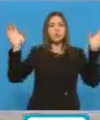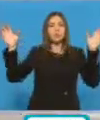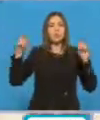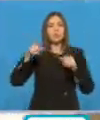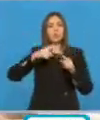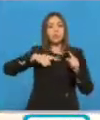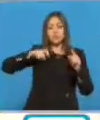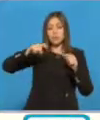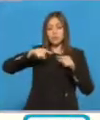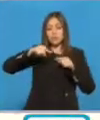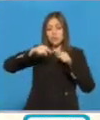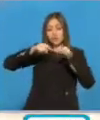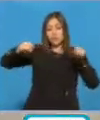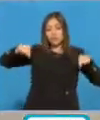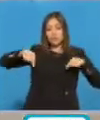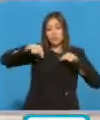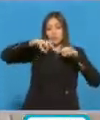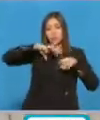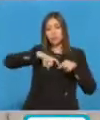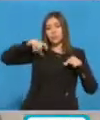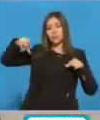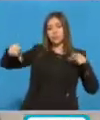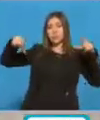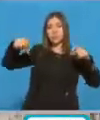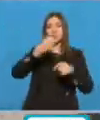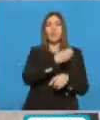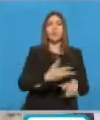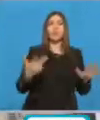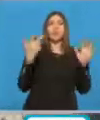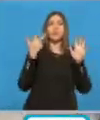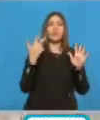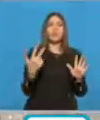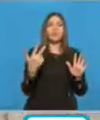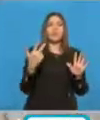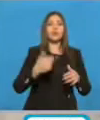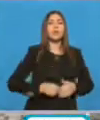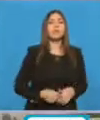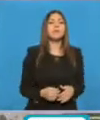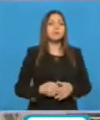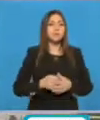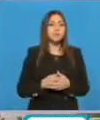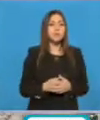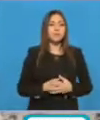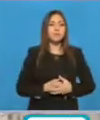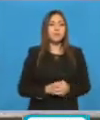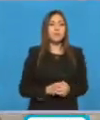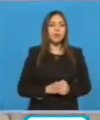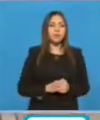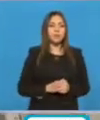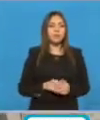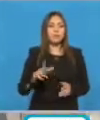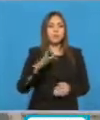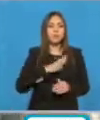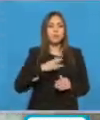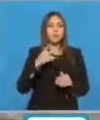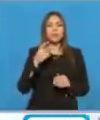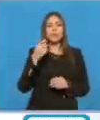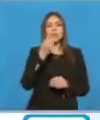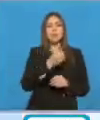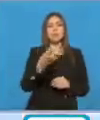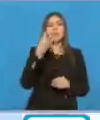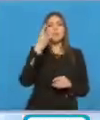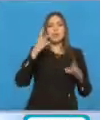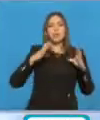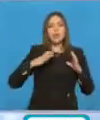monumento a Cuauhtémoc. Y vamos a ver que se divide en 1, 2, 3 cuerpos,